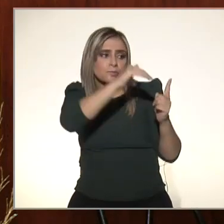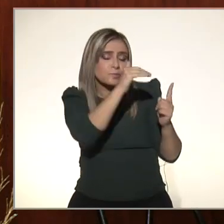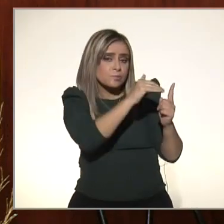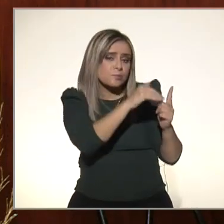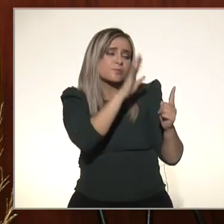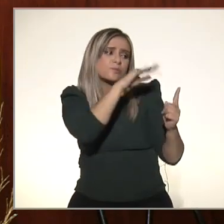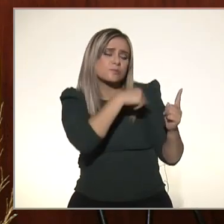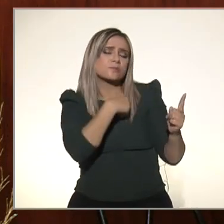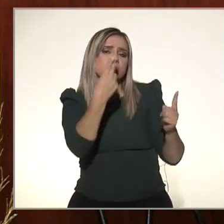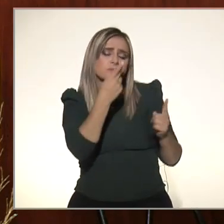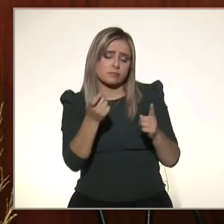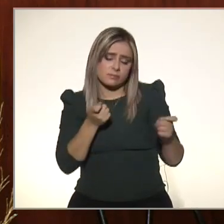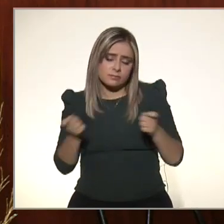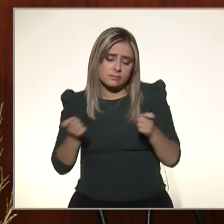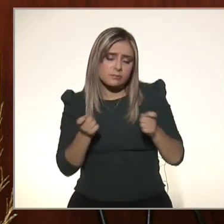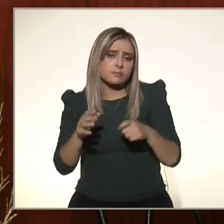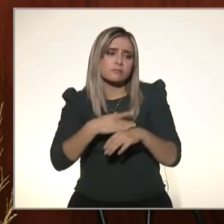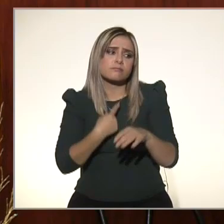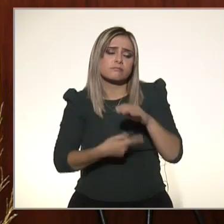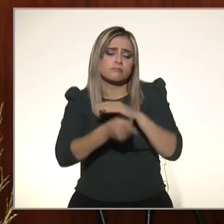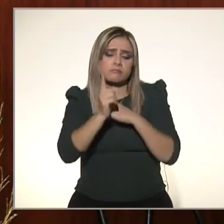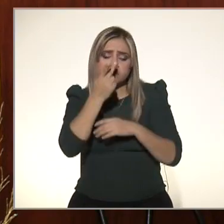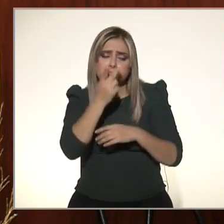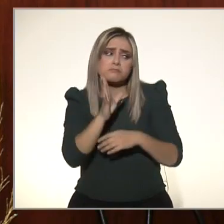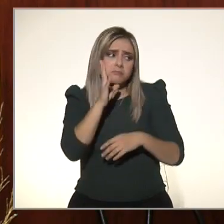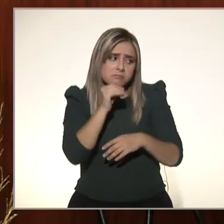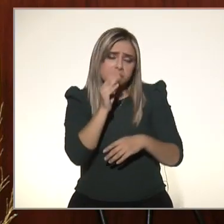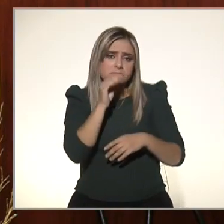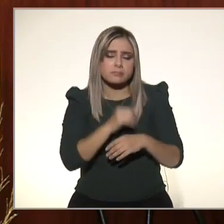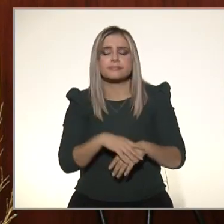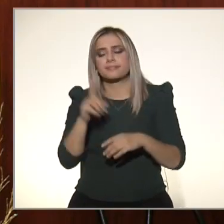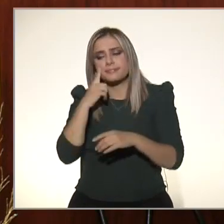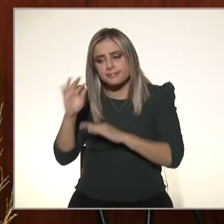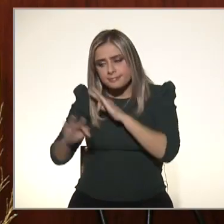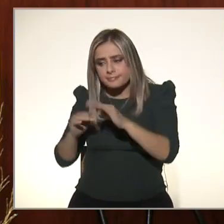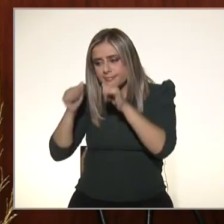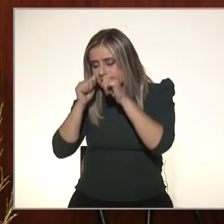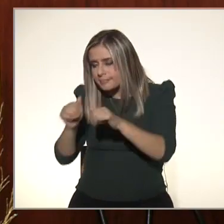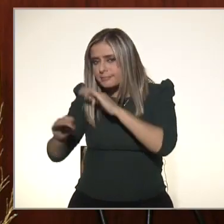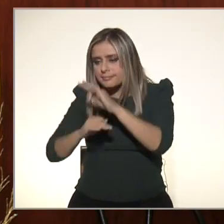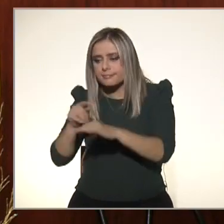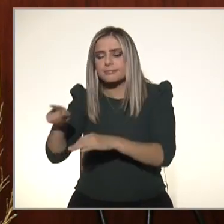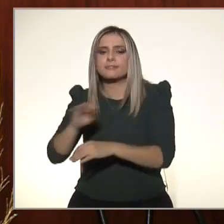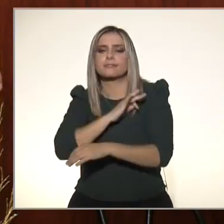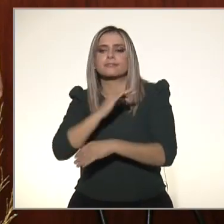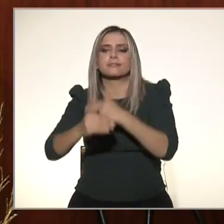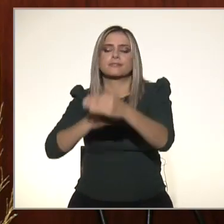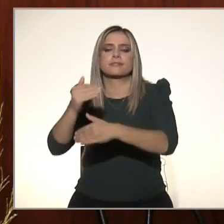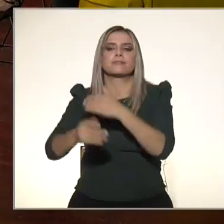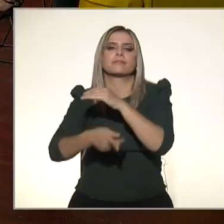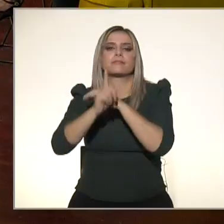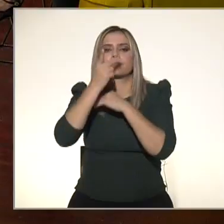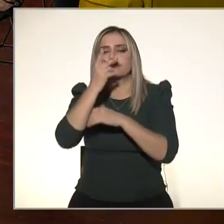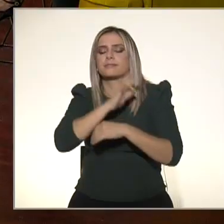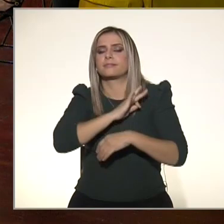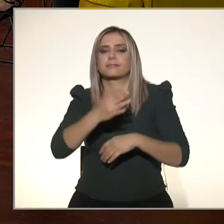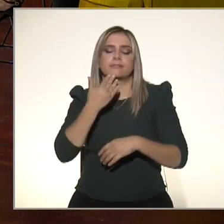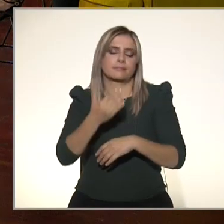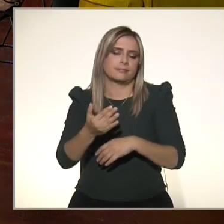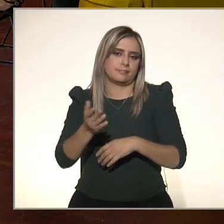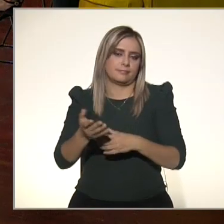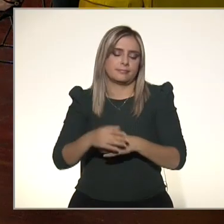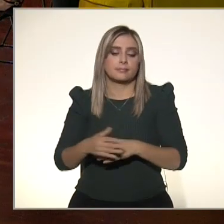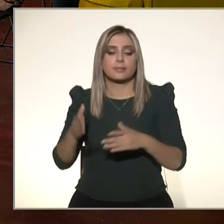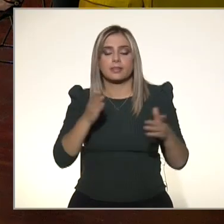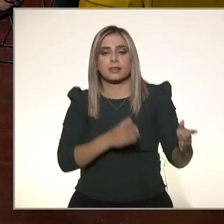un manejo y un control de su disfunción le vaya muy bien. Ok, doctora. Algo súper importante en relación a